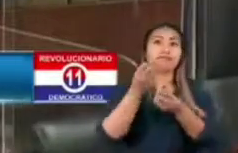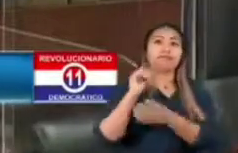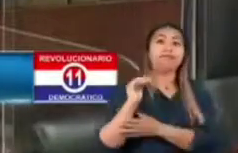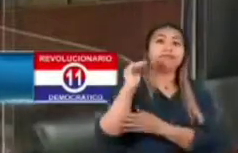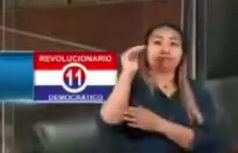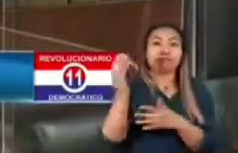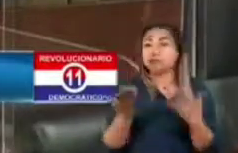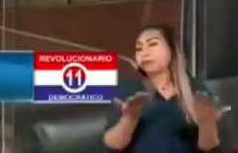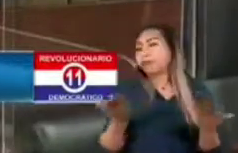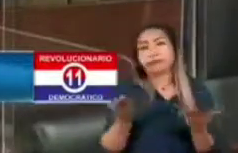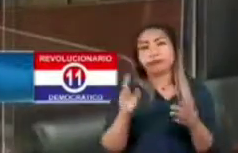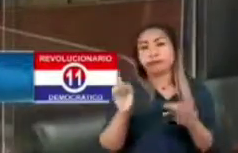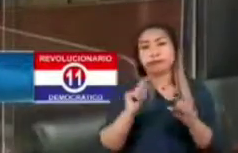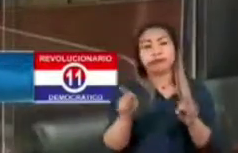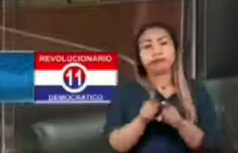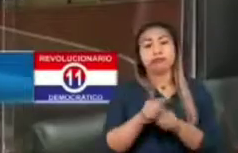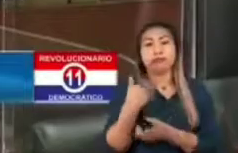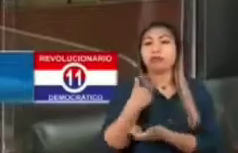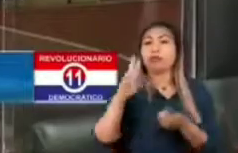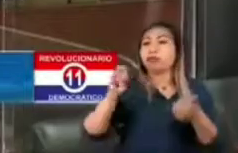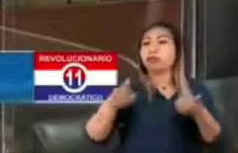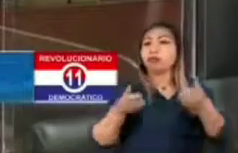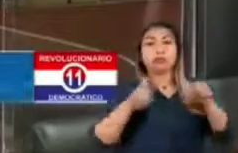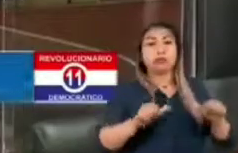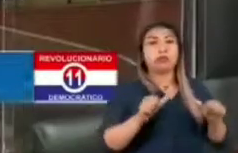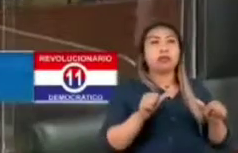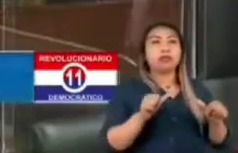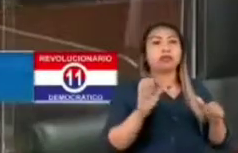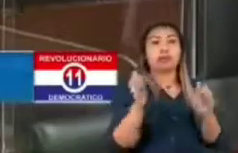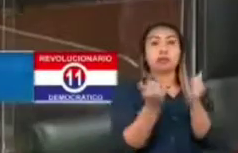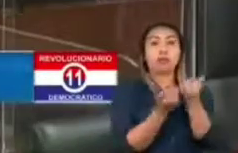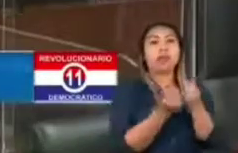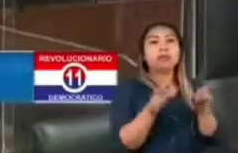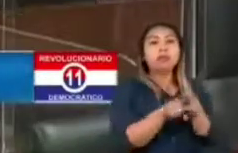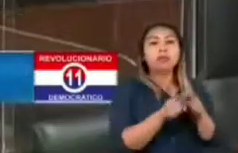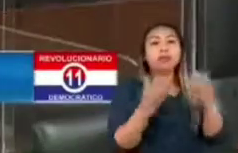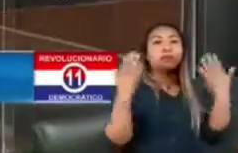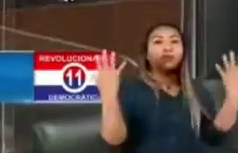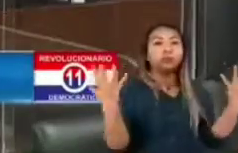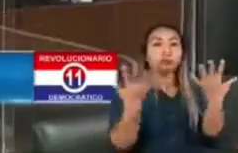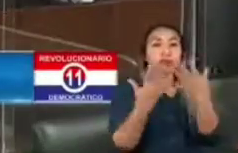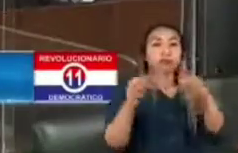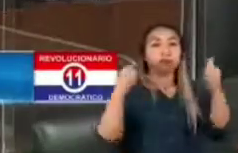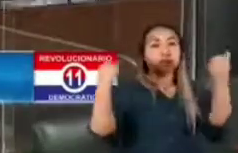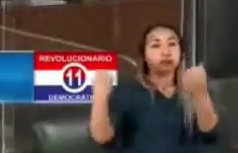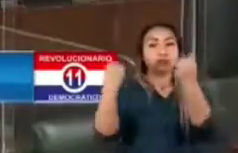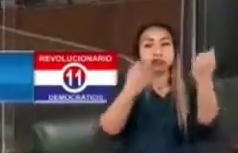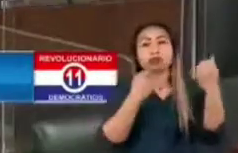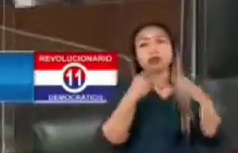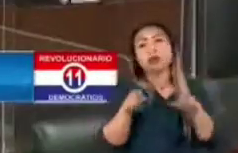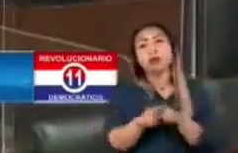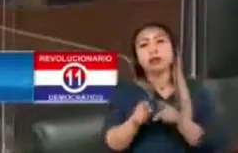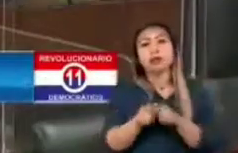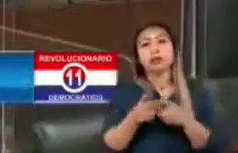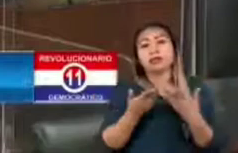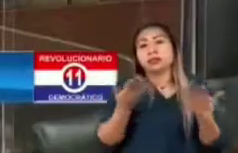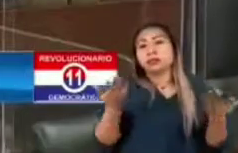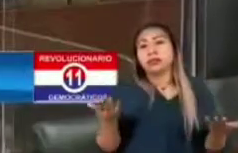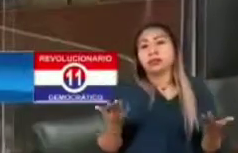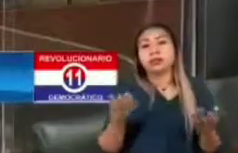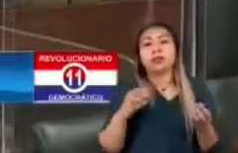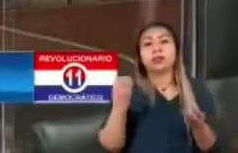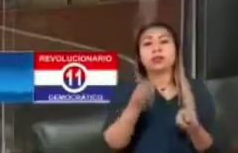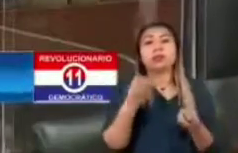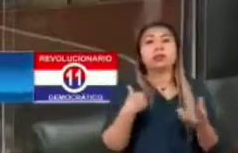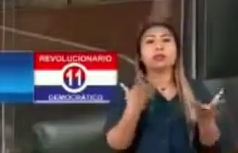y no es que nosotros estamos de acuerdo con los cierres porque hay algunos grupitos de 10 20 gatitos que cuando